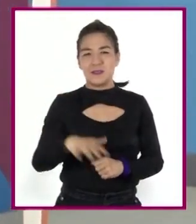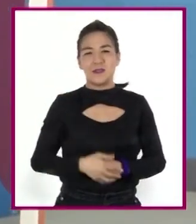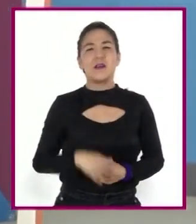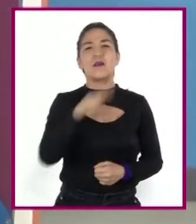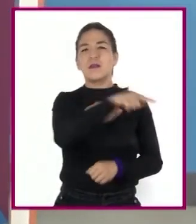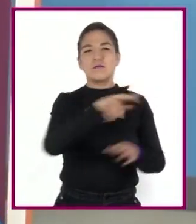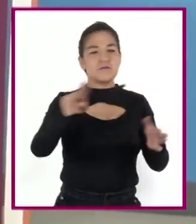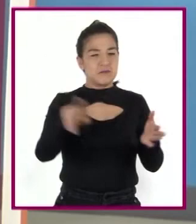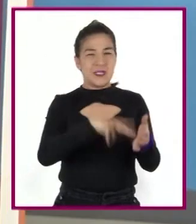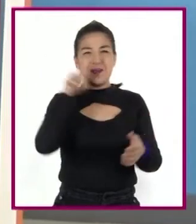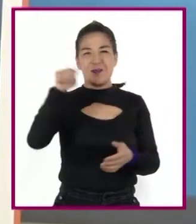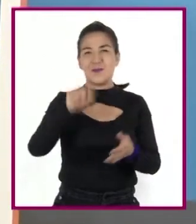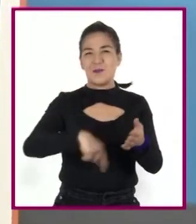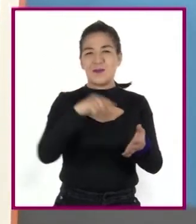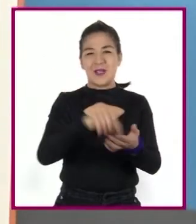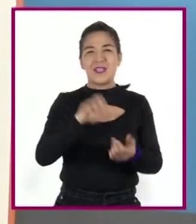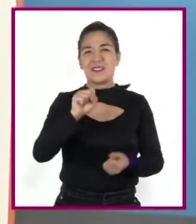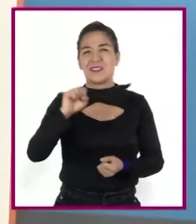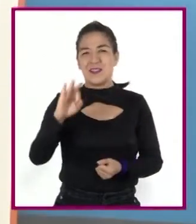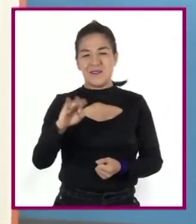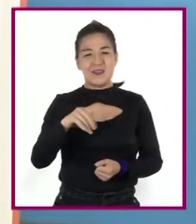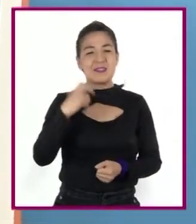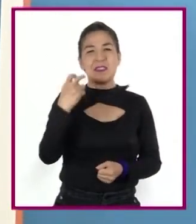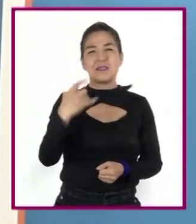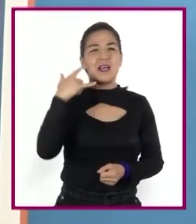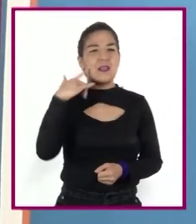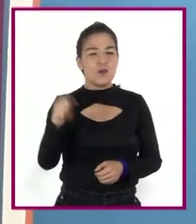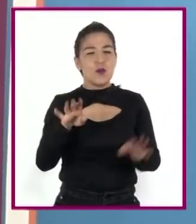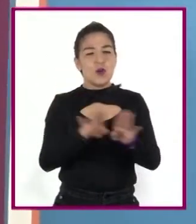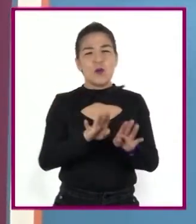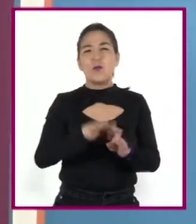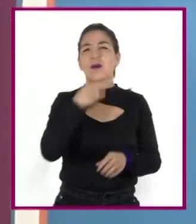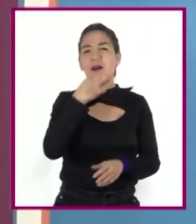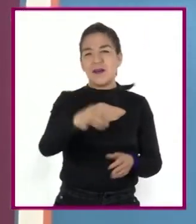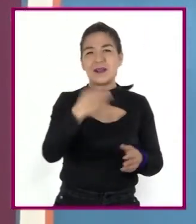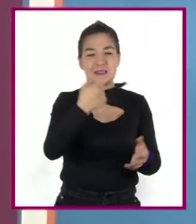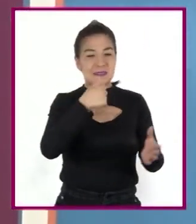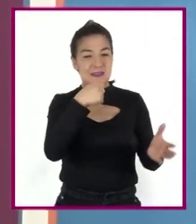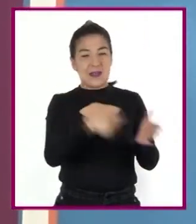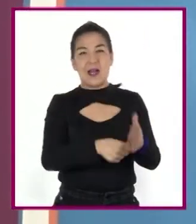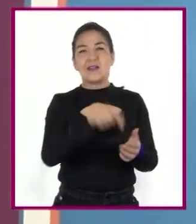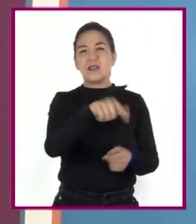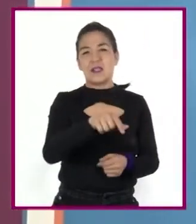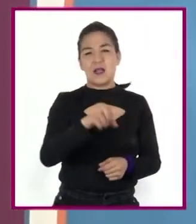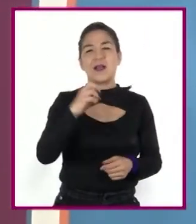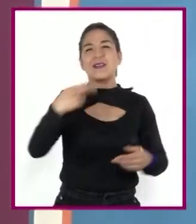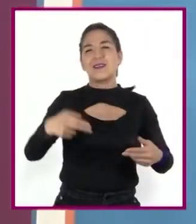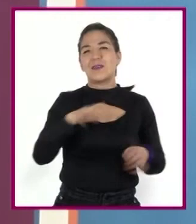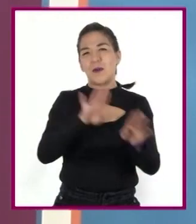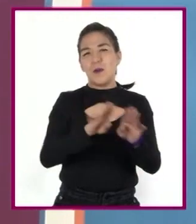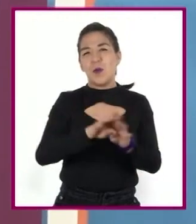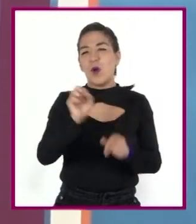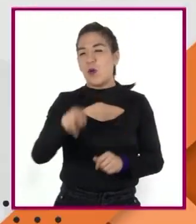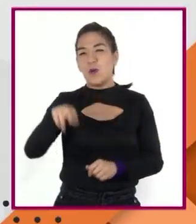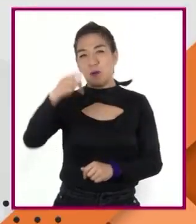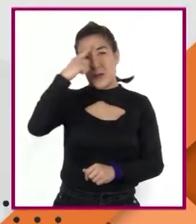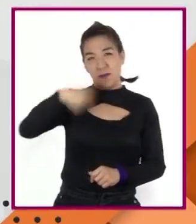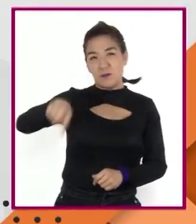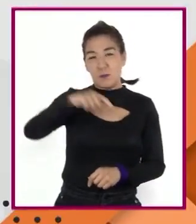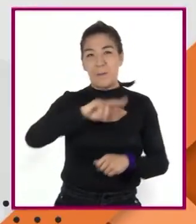se firmó en San Francisco la Carta de las Naciones Unidas, en donde los países miembros adoptaron como